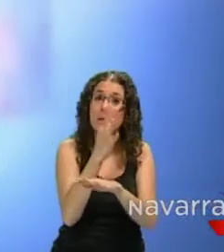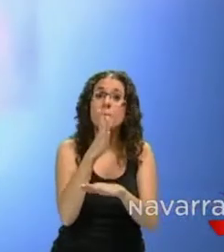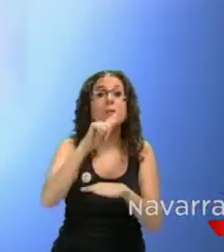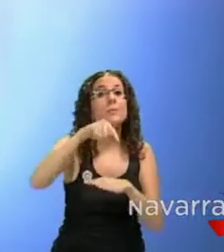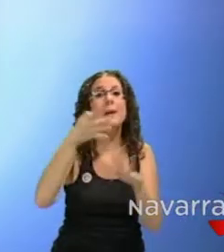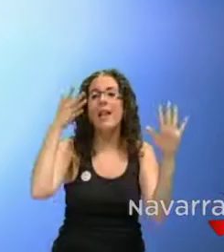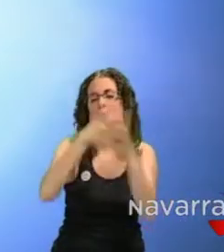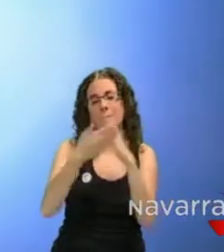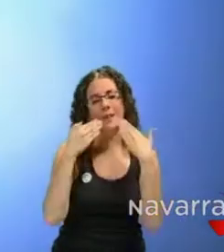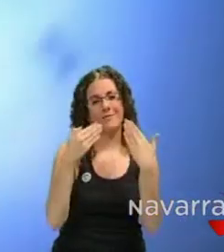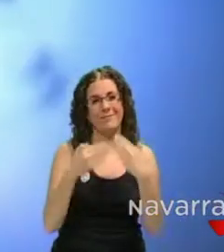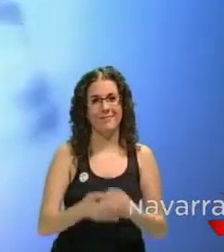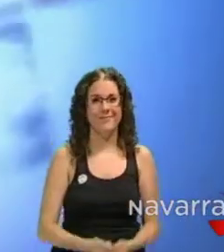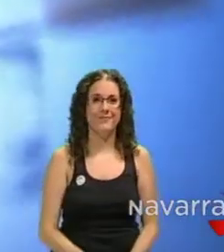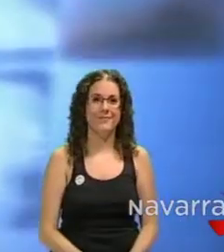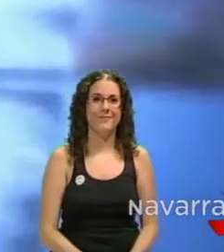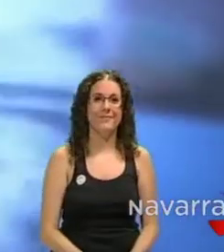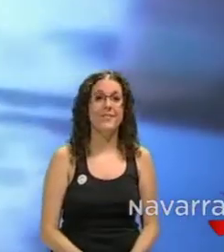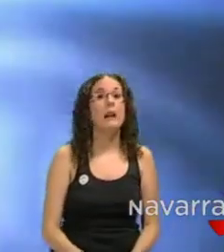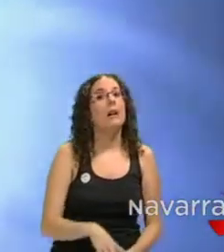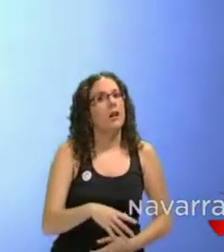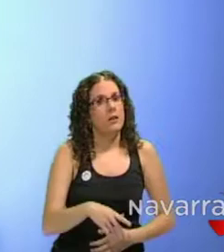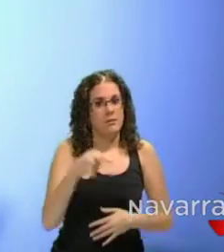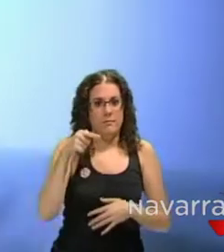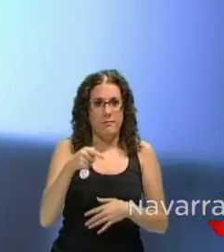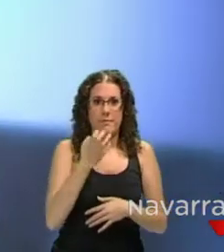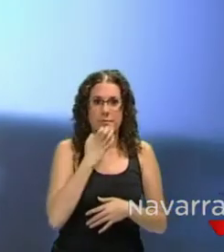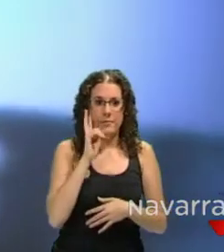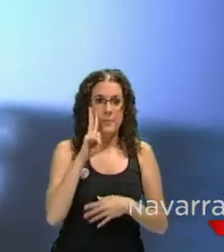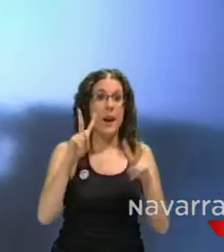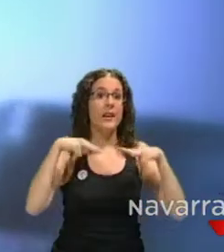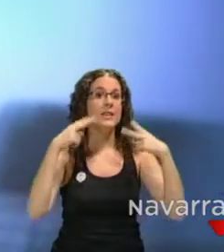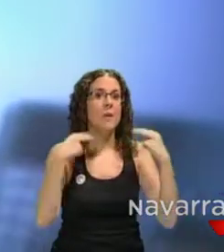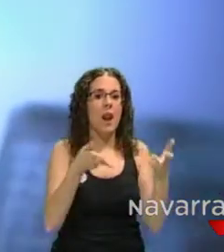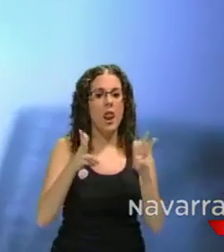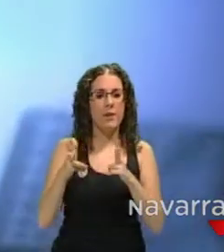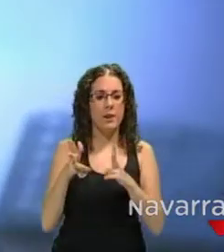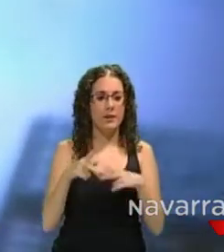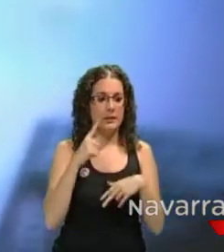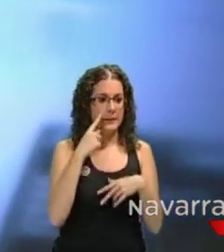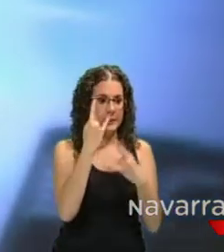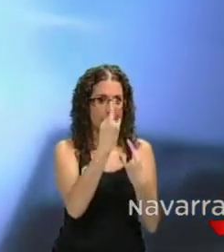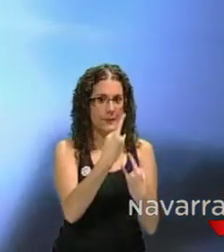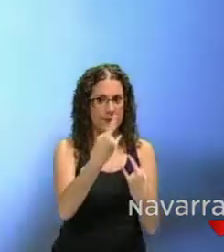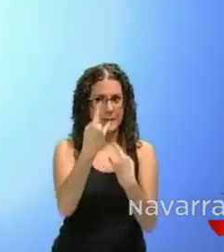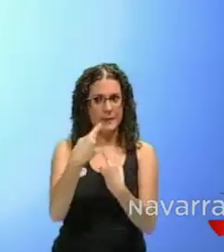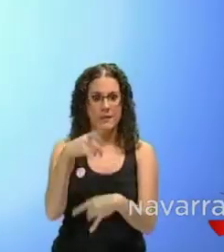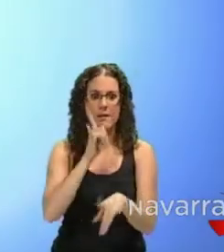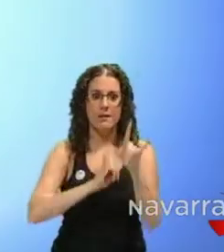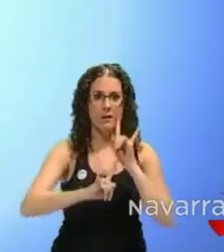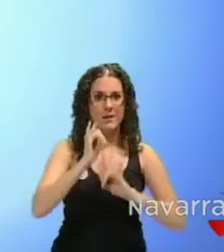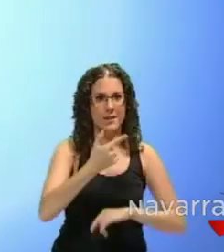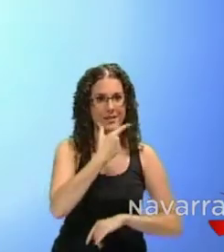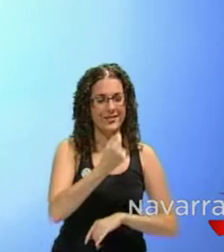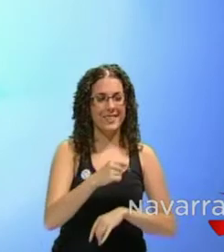Difícil, muy complicado resistirse a los encantos de un buffet libre. Las vacaciones de verano nos llevan a viajar y a hospedarnos en hoteles